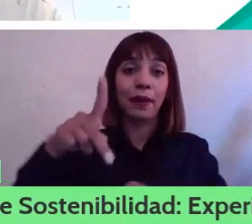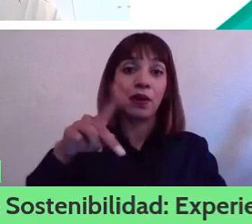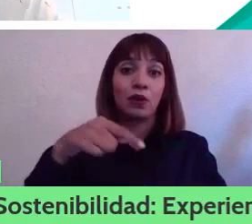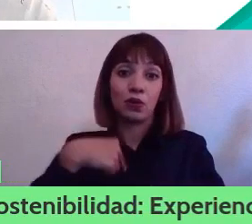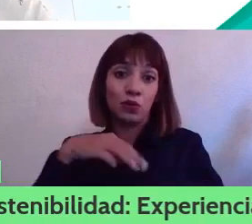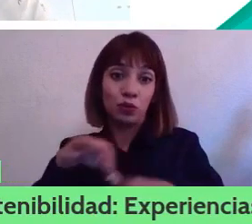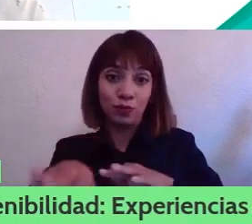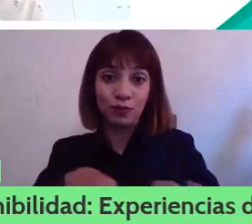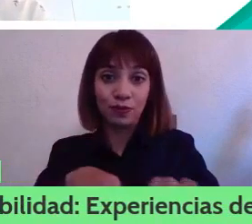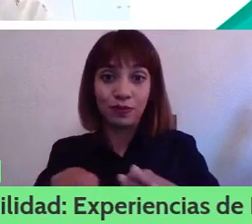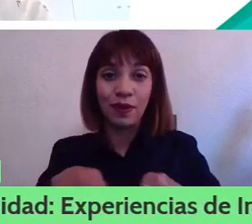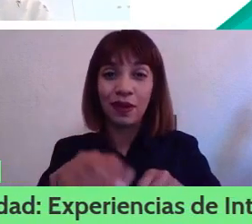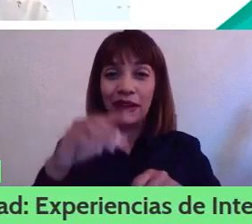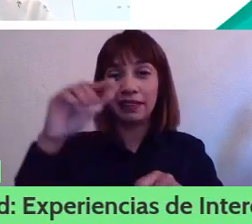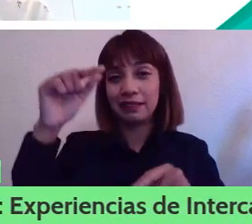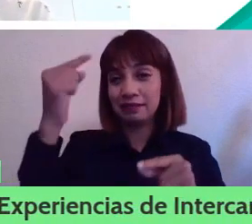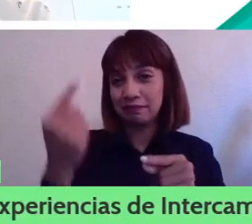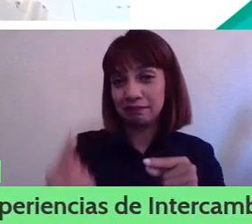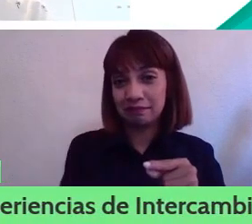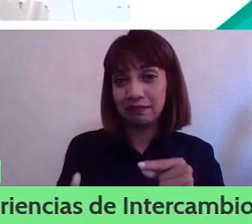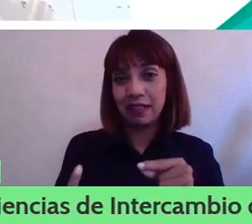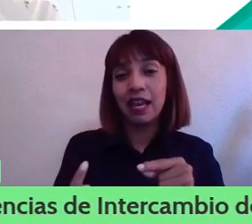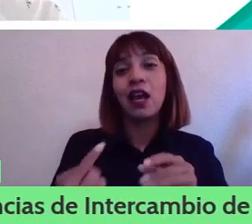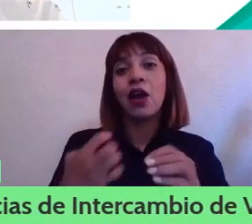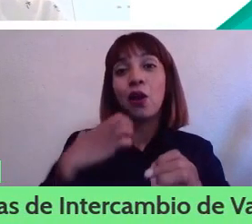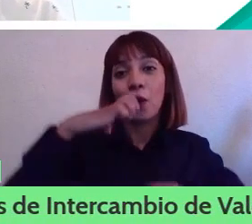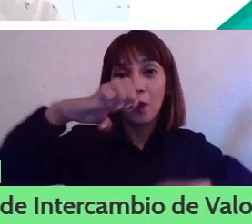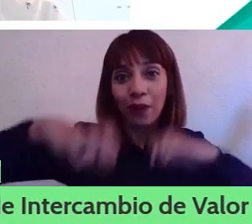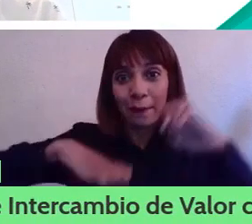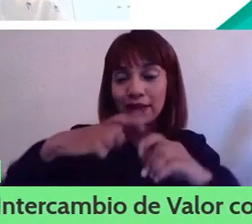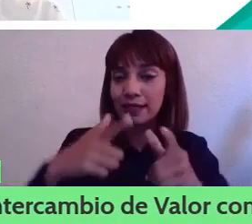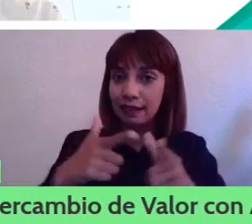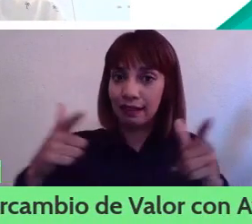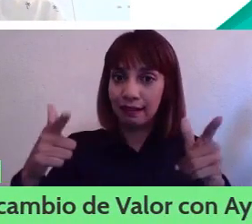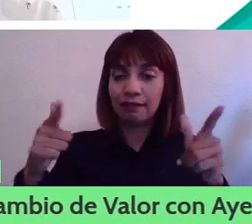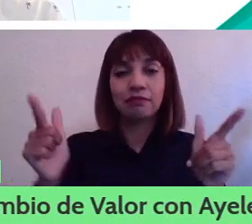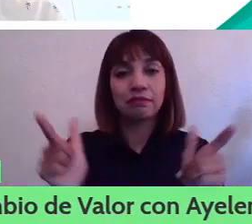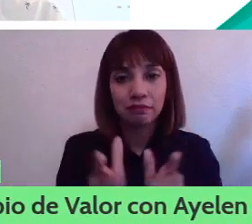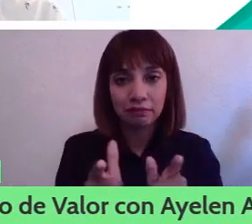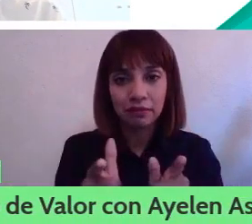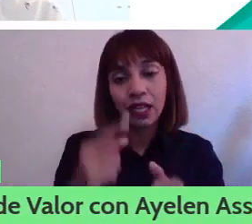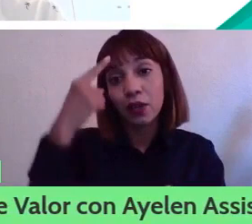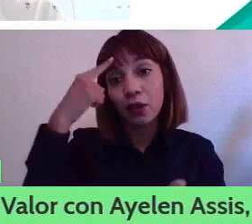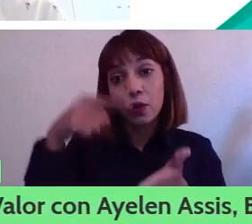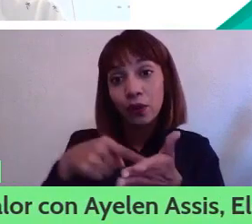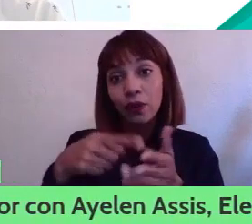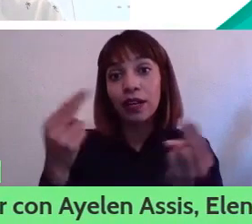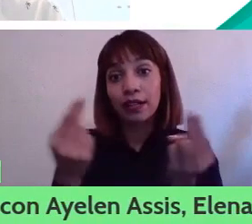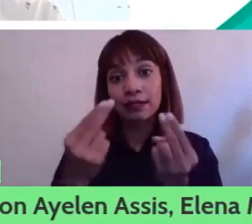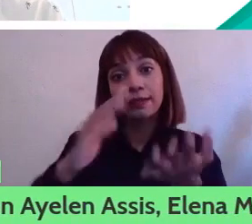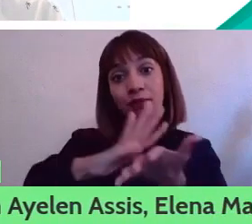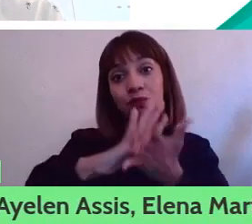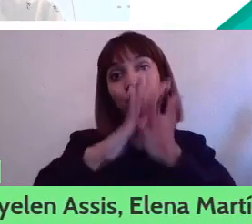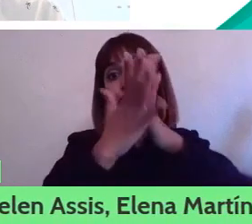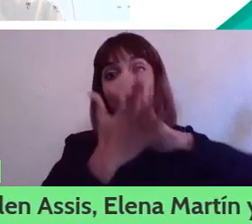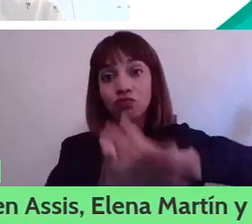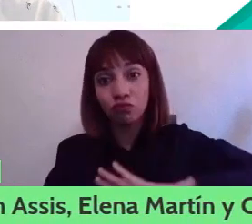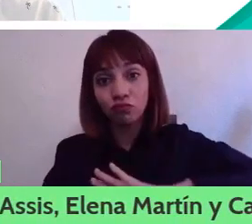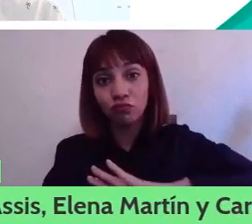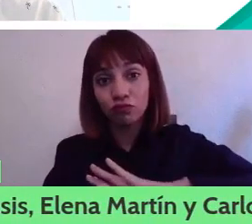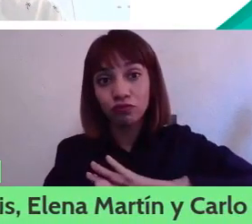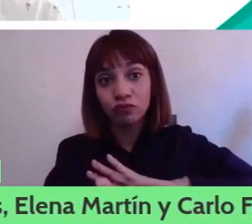con organizaciones muy pequeñitas, organizaciones medianas, organizaciones grandes, y lo que creo es que tenemos que empezar a cambiar un poco el